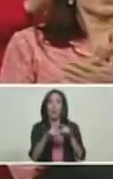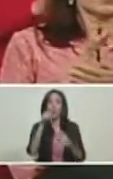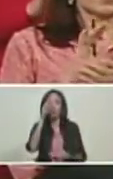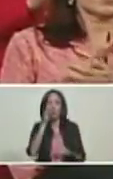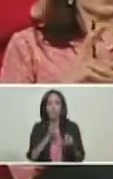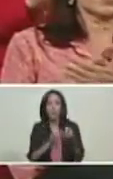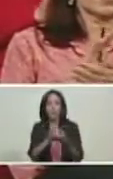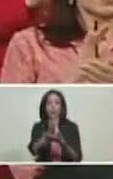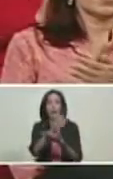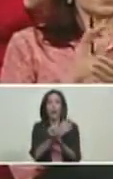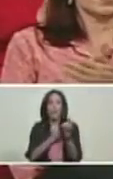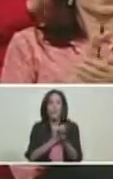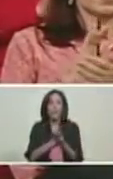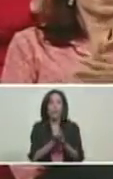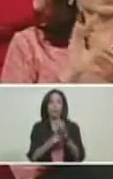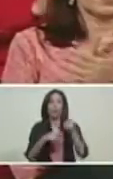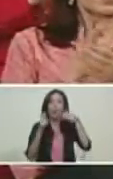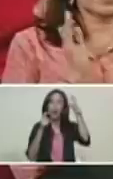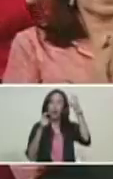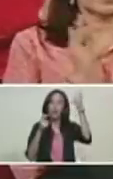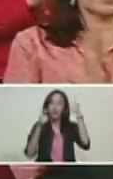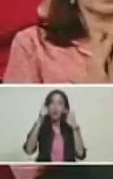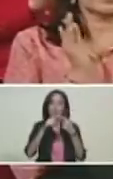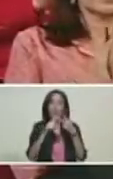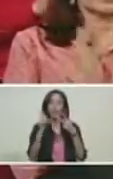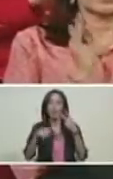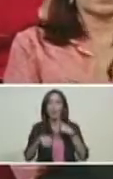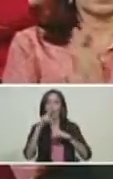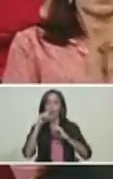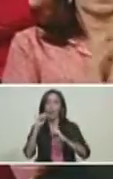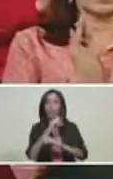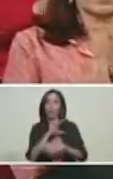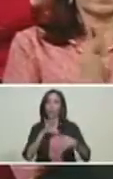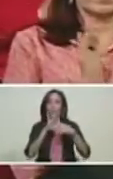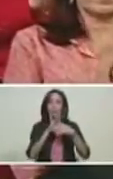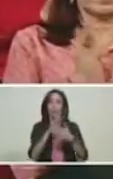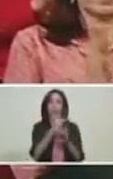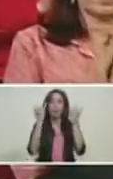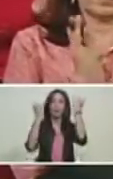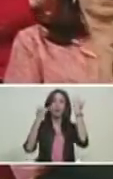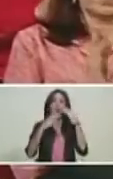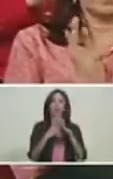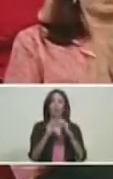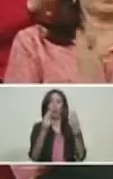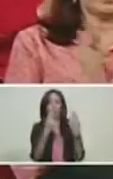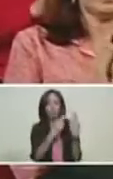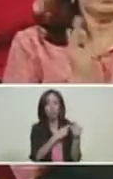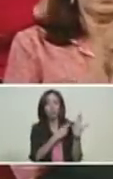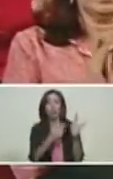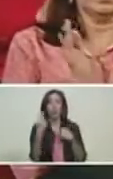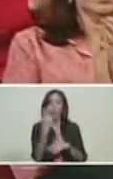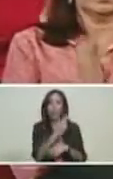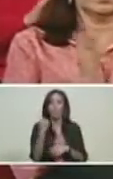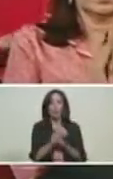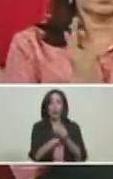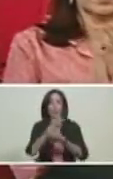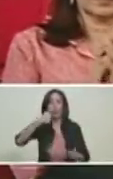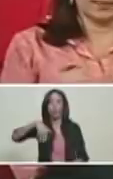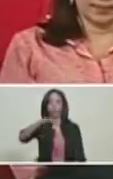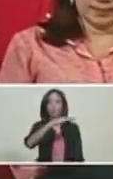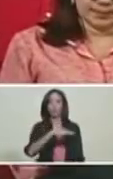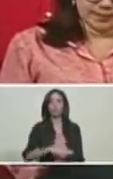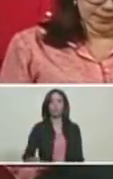presidente Nicolás Maduro con el presidente Hugo Chávez, con sus ideas y sus compromisos y ese profundo amor por nuestro pueblo.